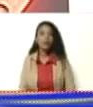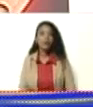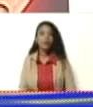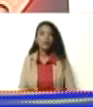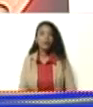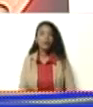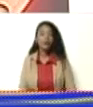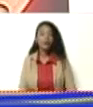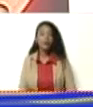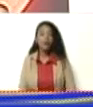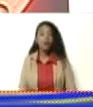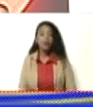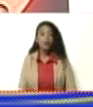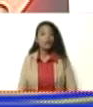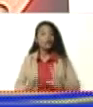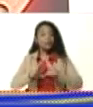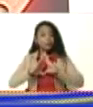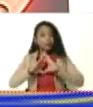a todos